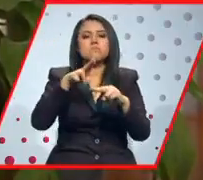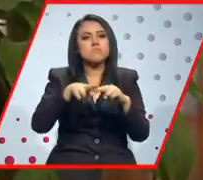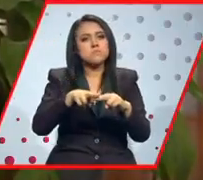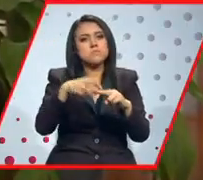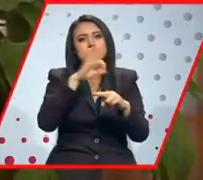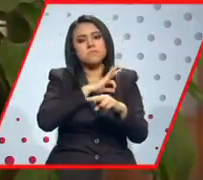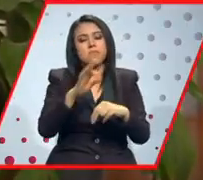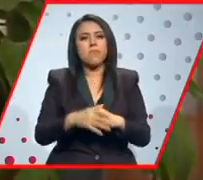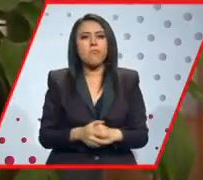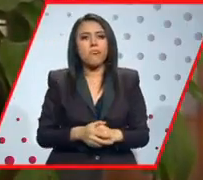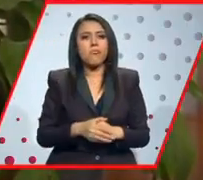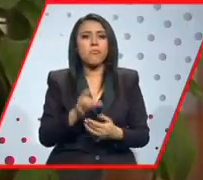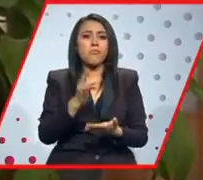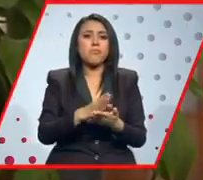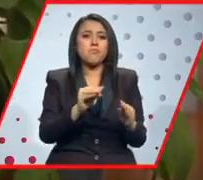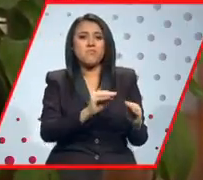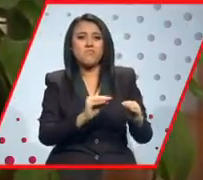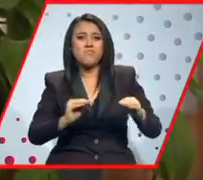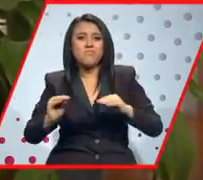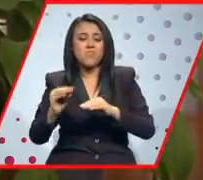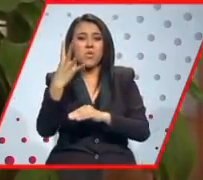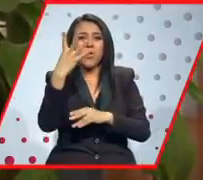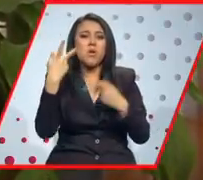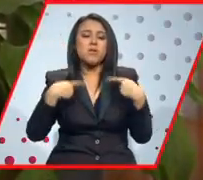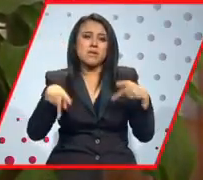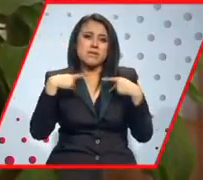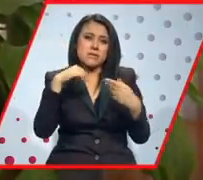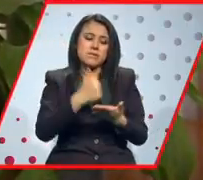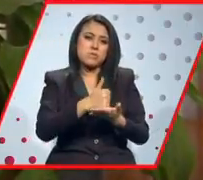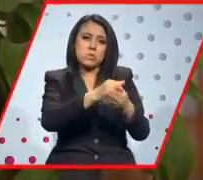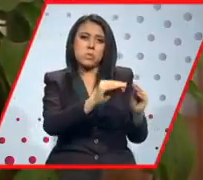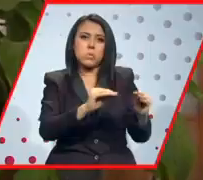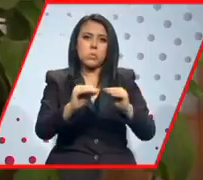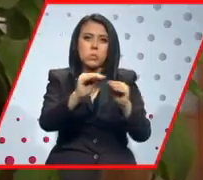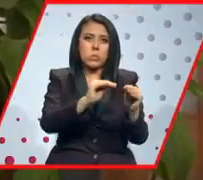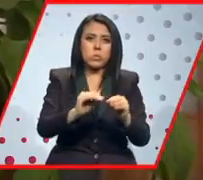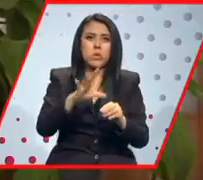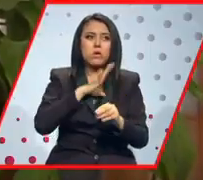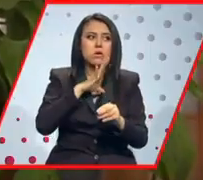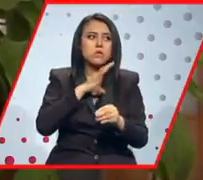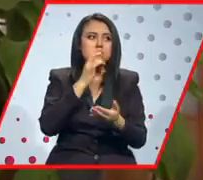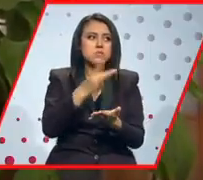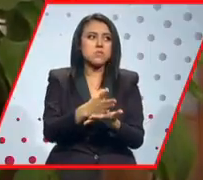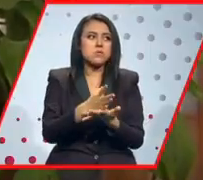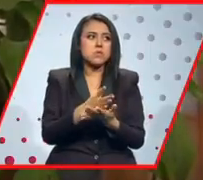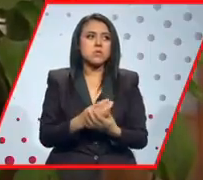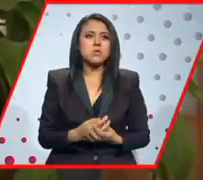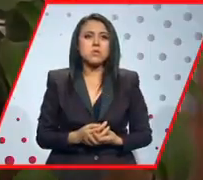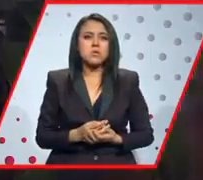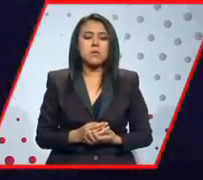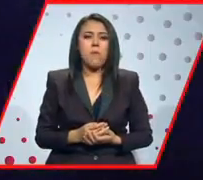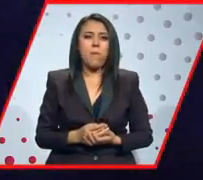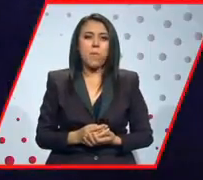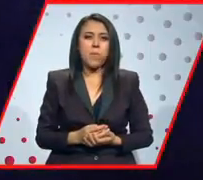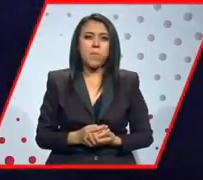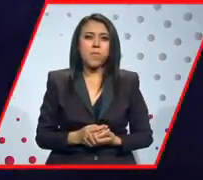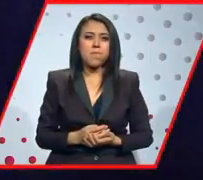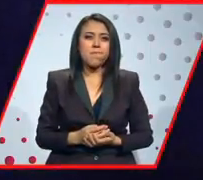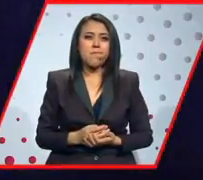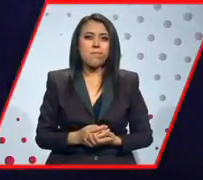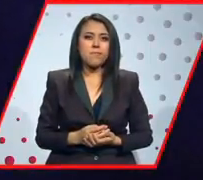sillón. La movemos entre cuatro personas con una sábana para no lastimarla, para que